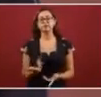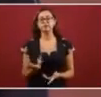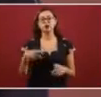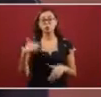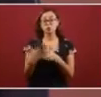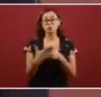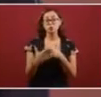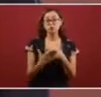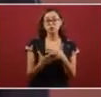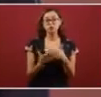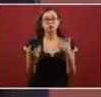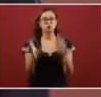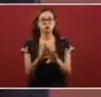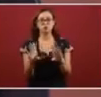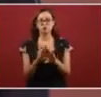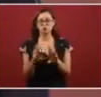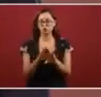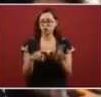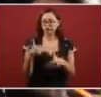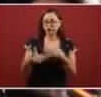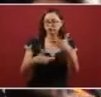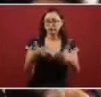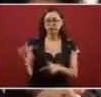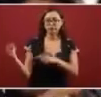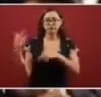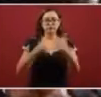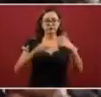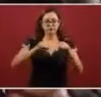perspectiva de aplicar sus conocimientos en México.